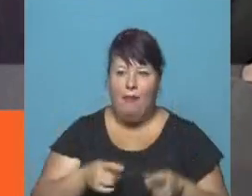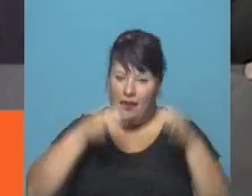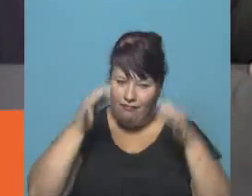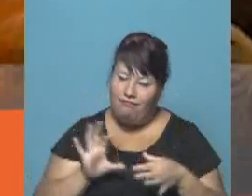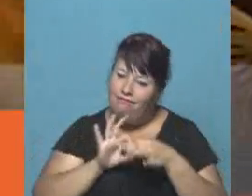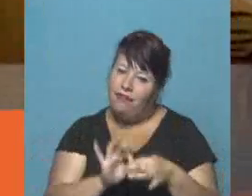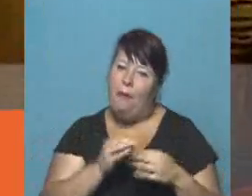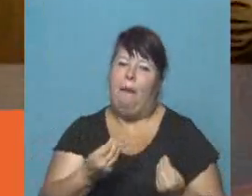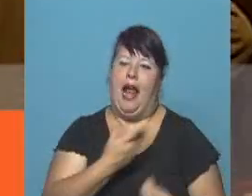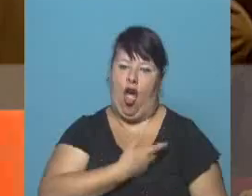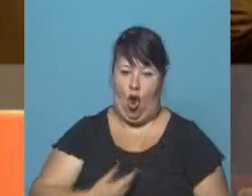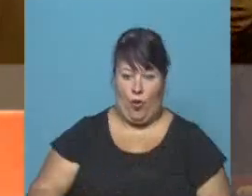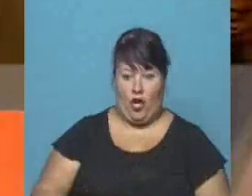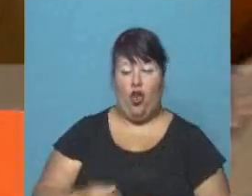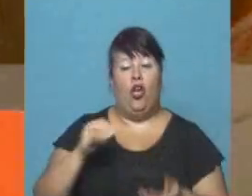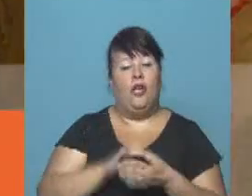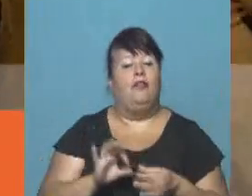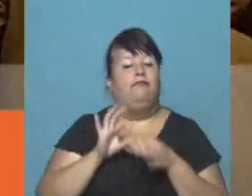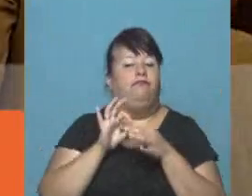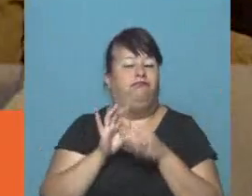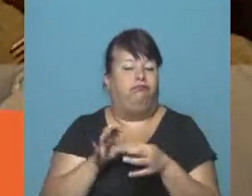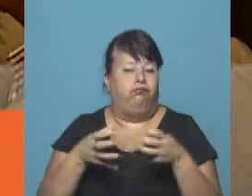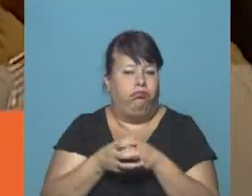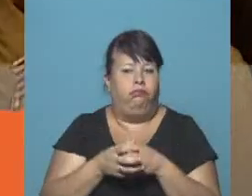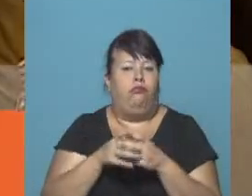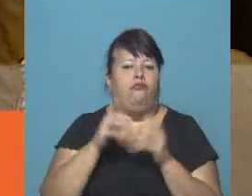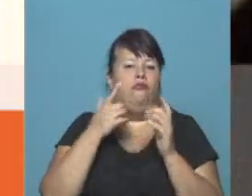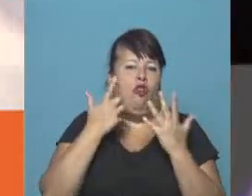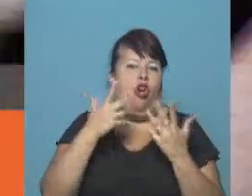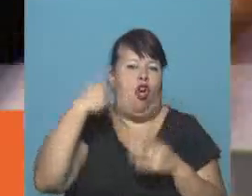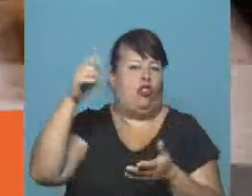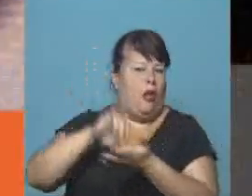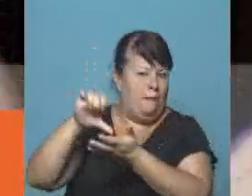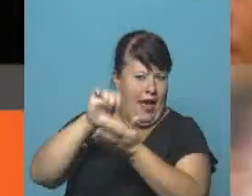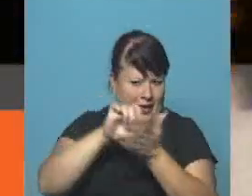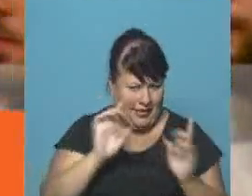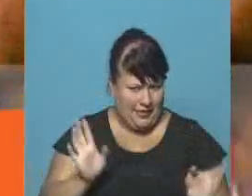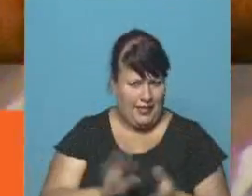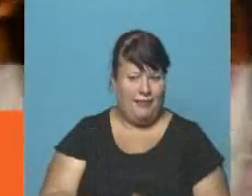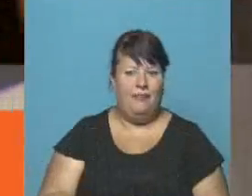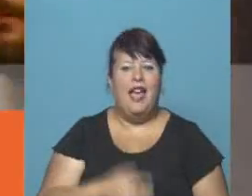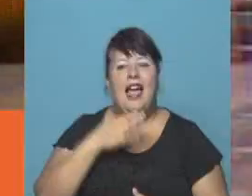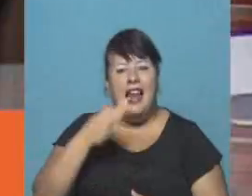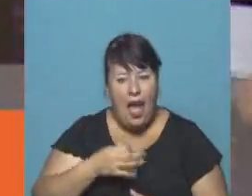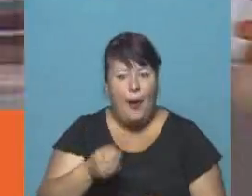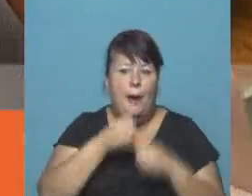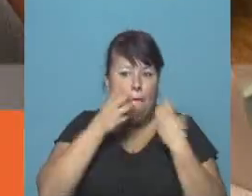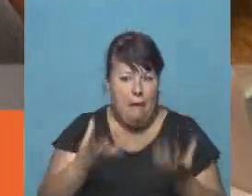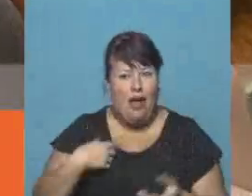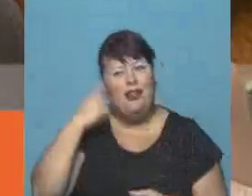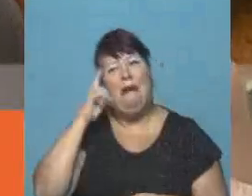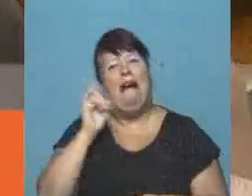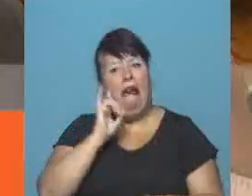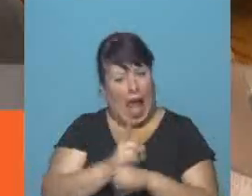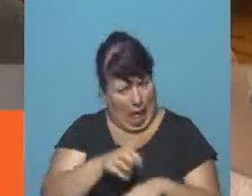verdadera coalición de gobierno. No es una coalición típica, así como se acostumbra a ver en otros países, y la verdad que anduvo mejor de lo que yo pensaba